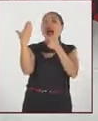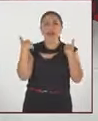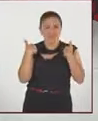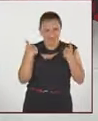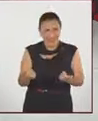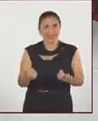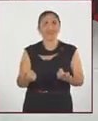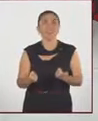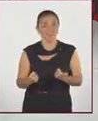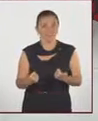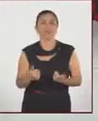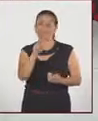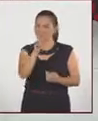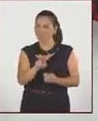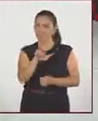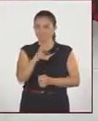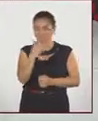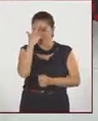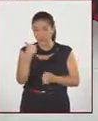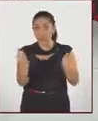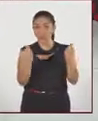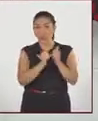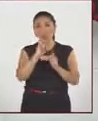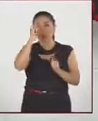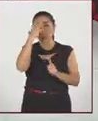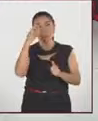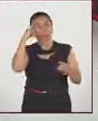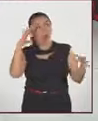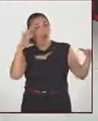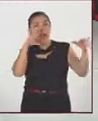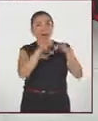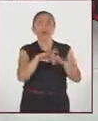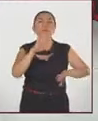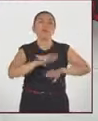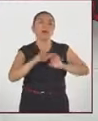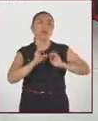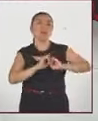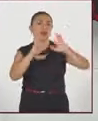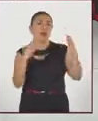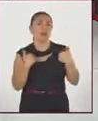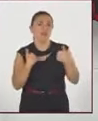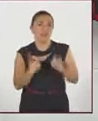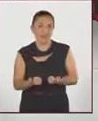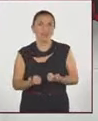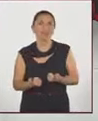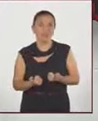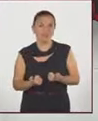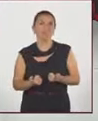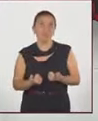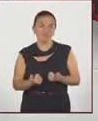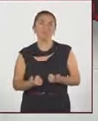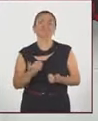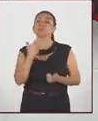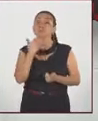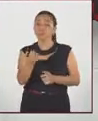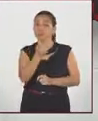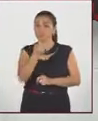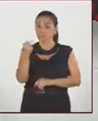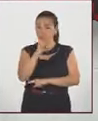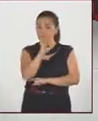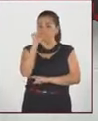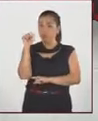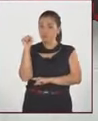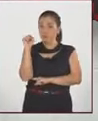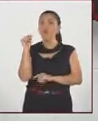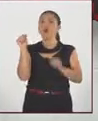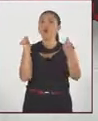¿no? Sí, claro, sí, siempre tener una imagen dice más que 1000 palabras, ¿no? Entonces, tener una buena postura, poner